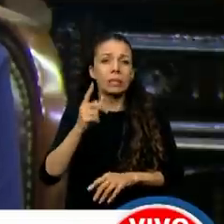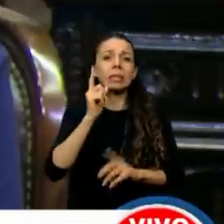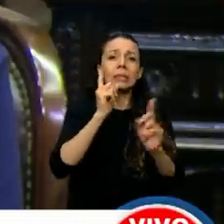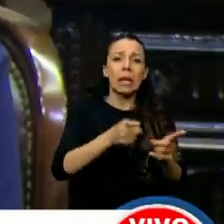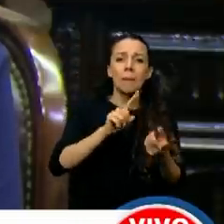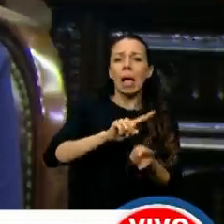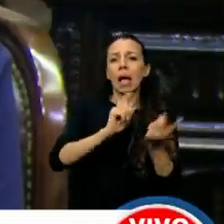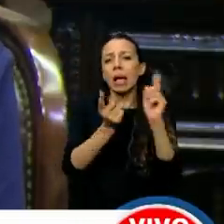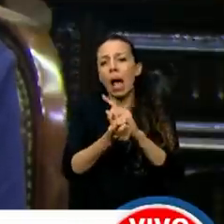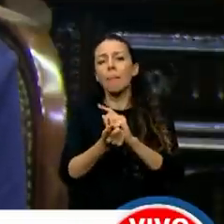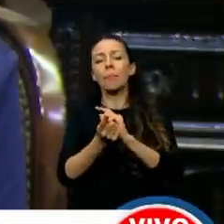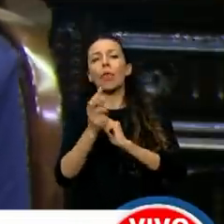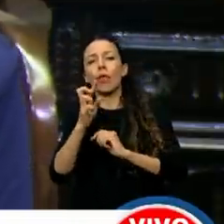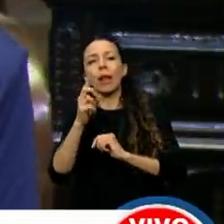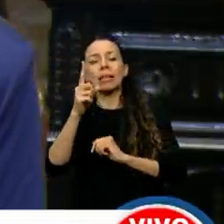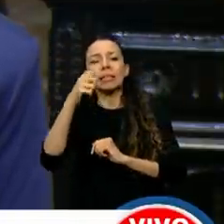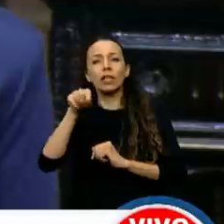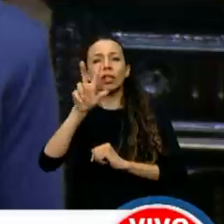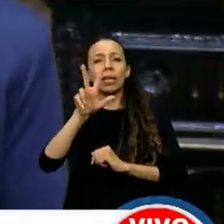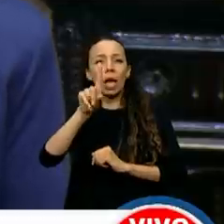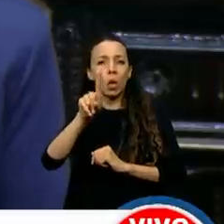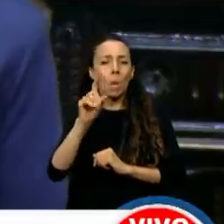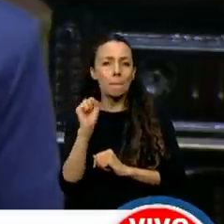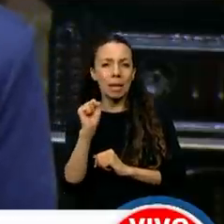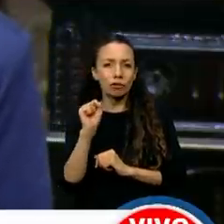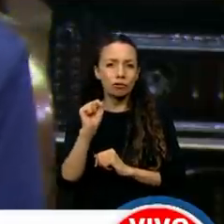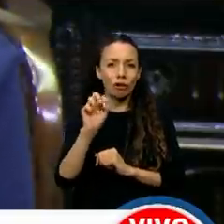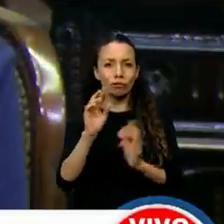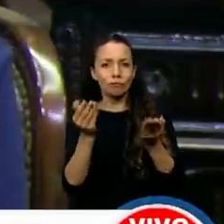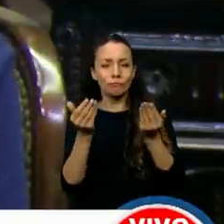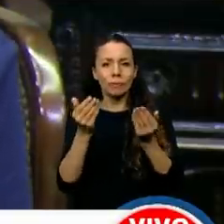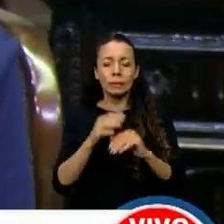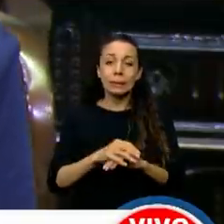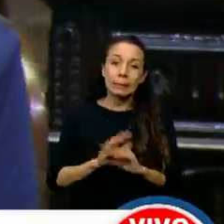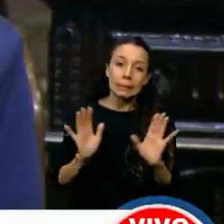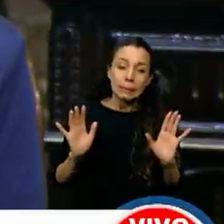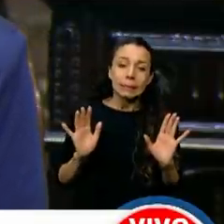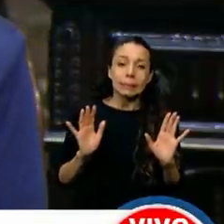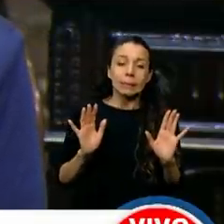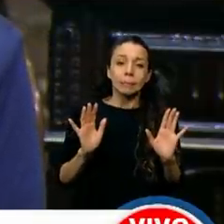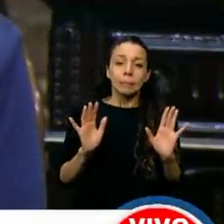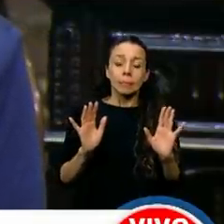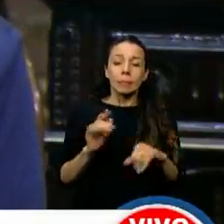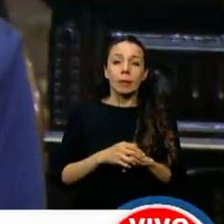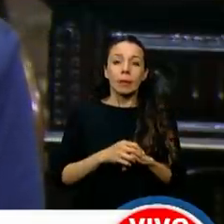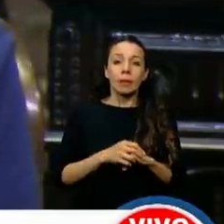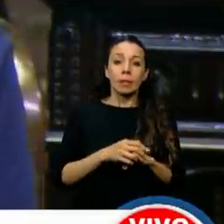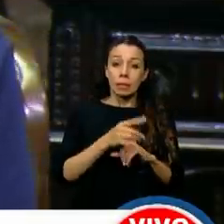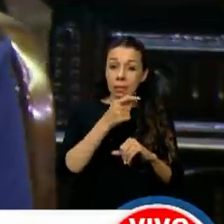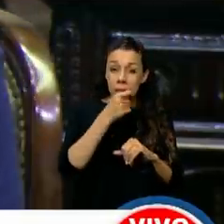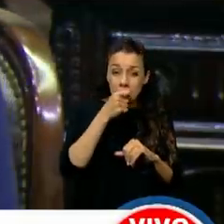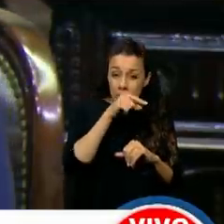extranjera el dólar a 131 pesos si este relato se